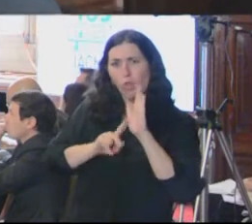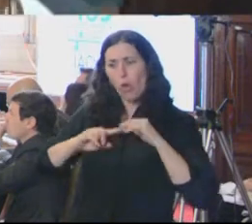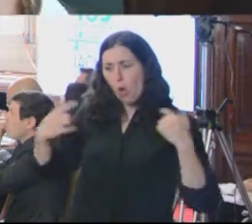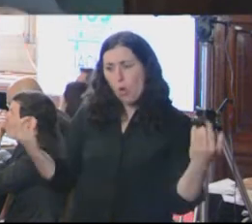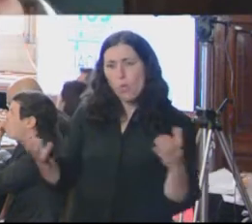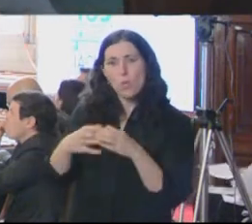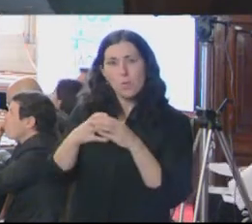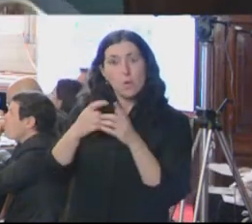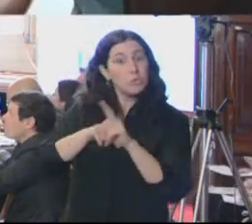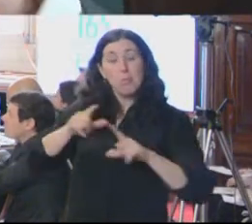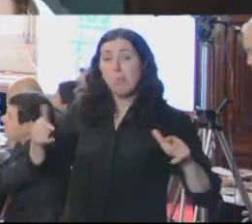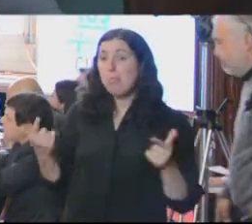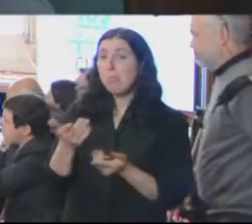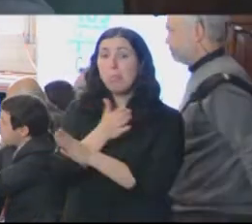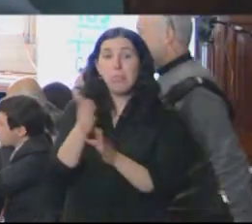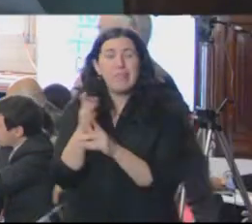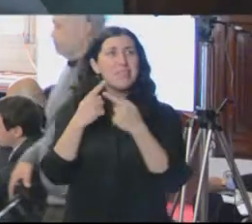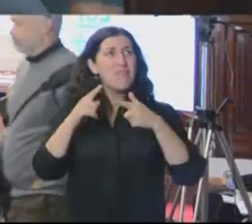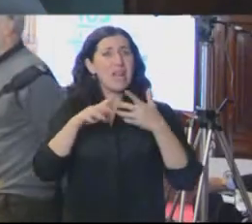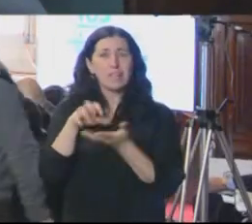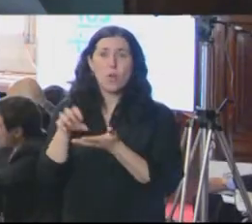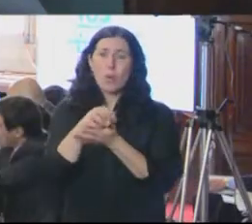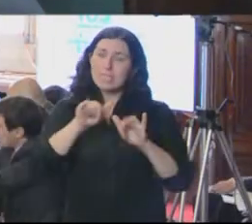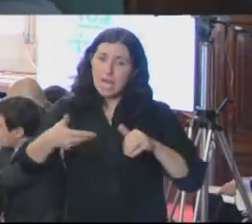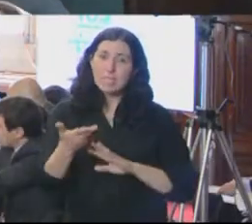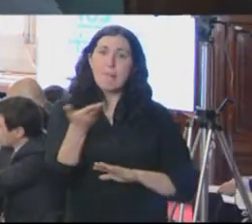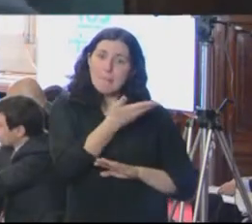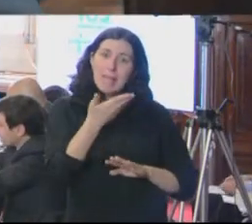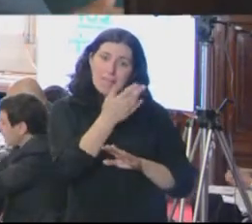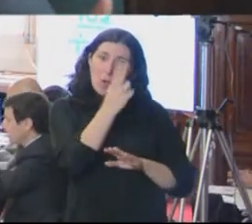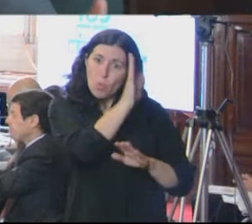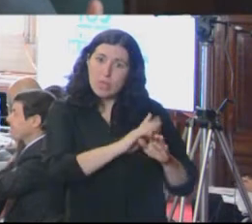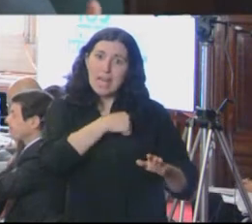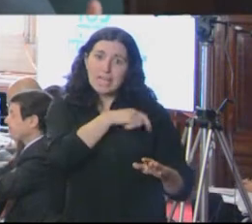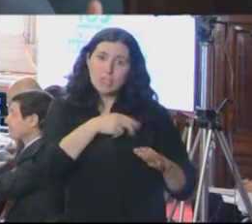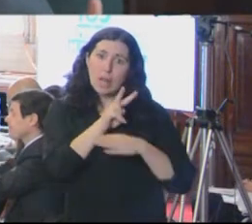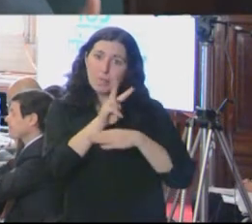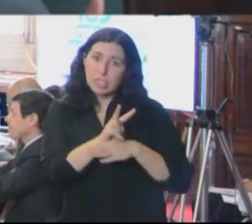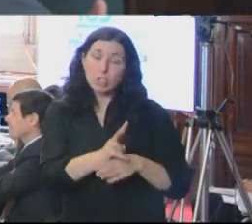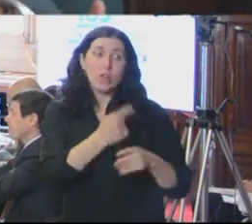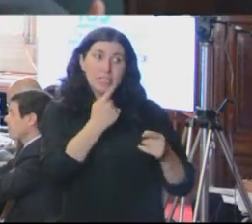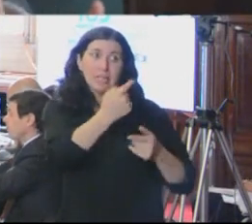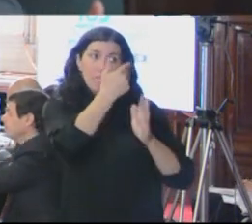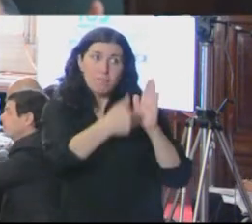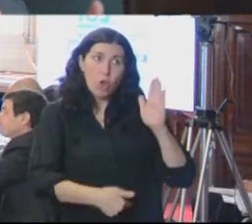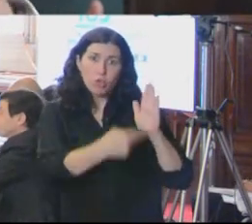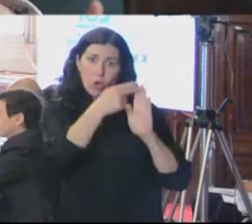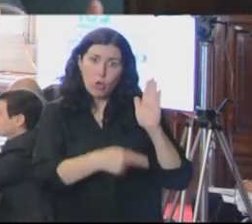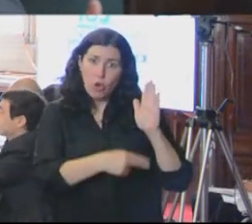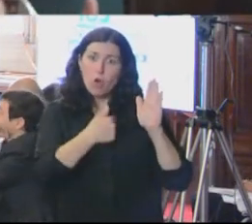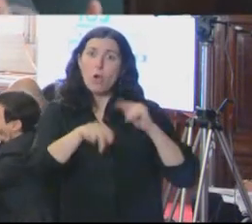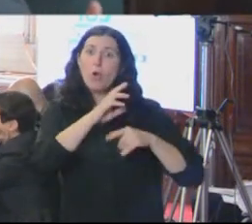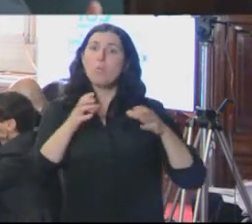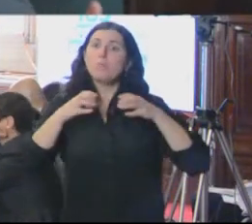que en los diferentes espacios se le ha solicitado a la Unidad Nacional de Protección y al Ministerio de Interior que se tienen que aplicar, porque estos protocolos de protección